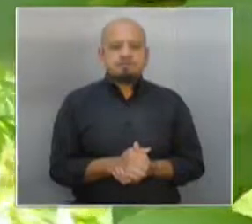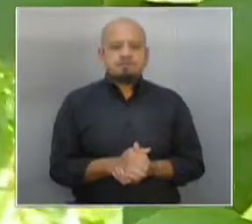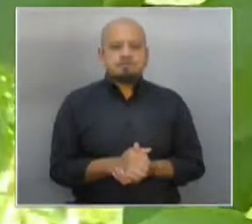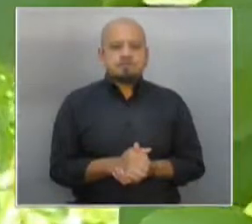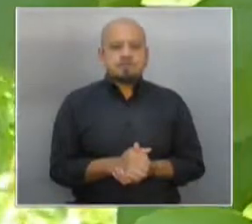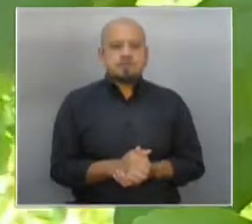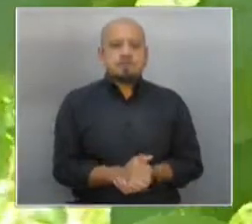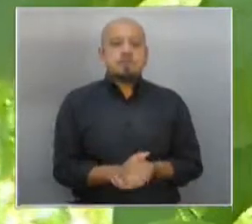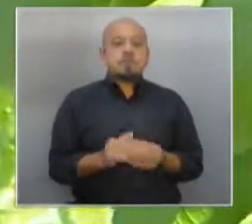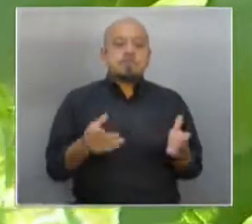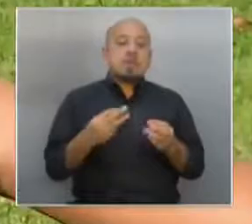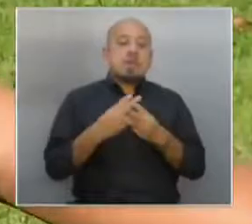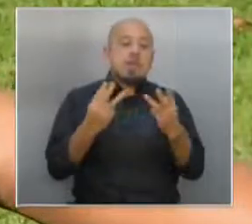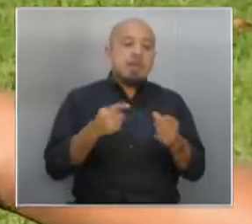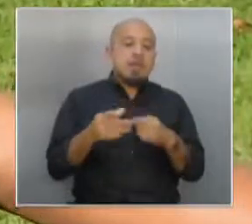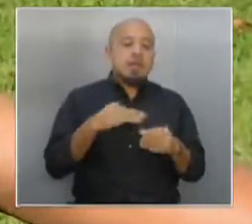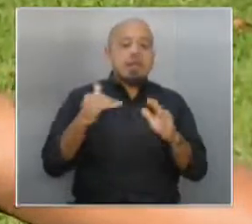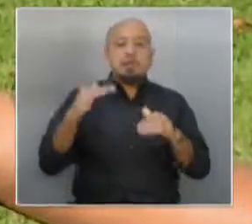Por lo general, la mayoría